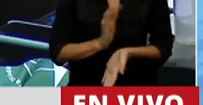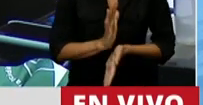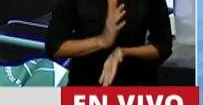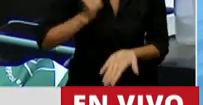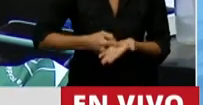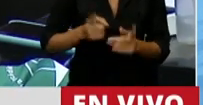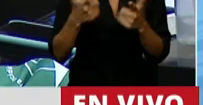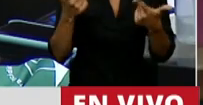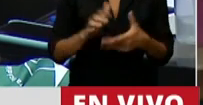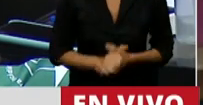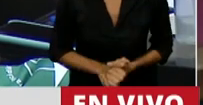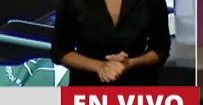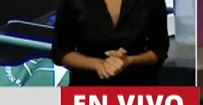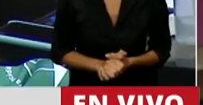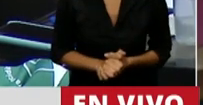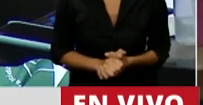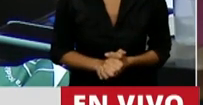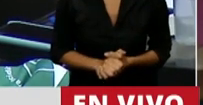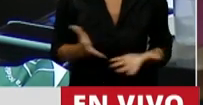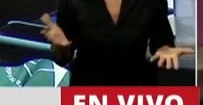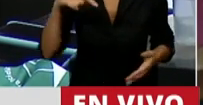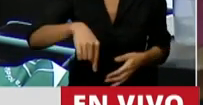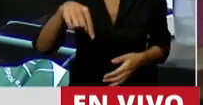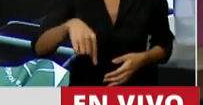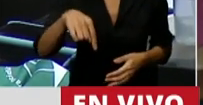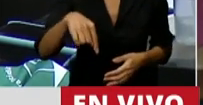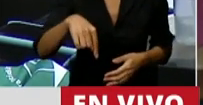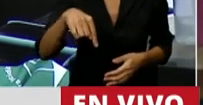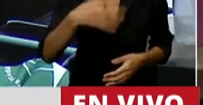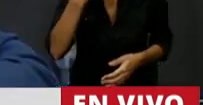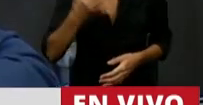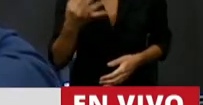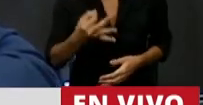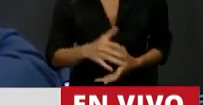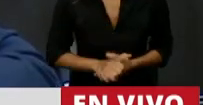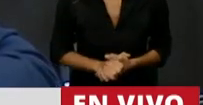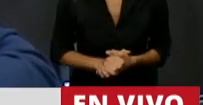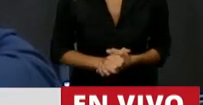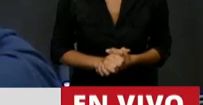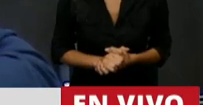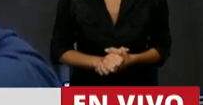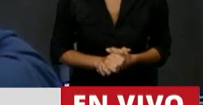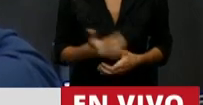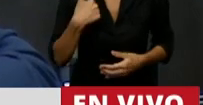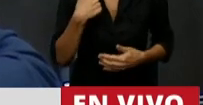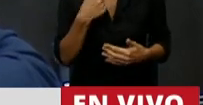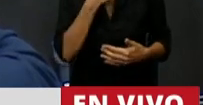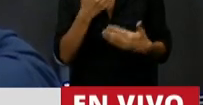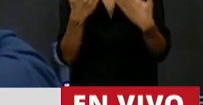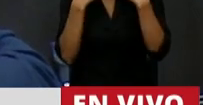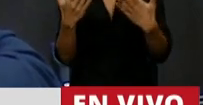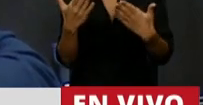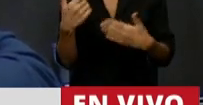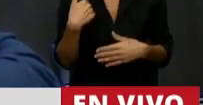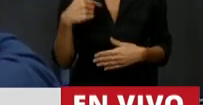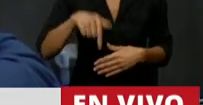elige estar en esa situación. Pero hoy, la verdad que debo destacar y agradecer que